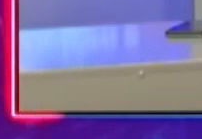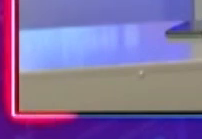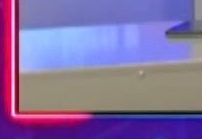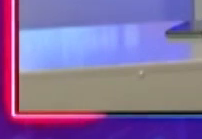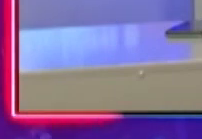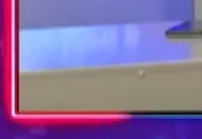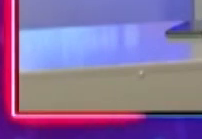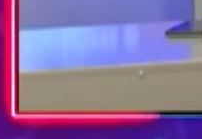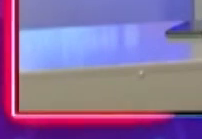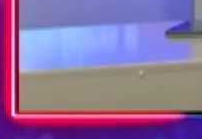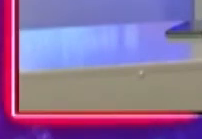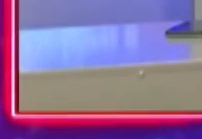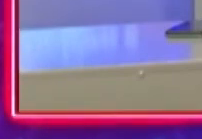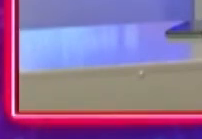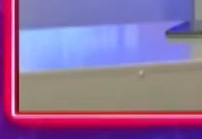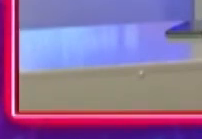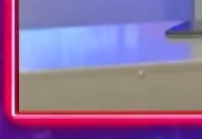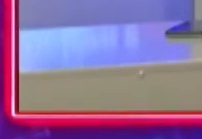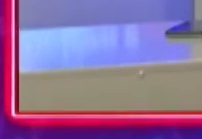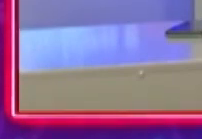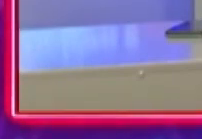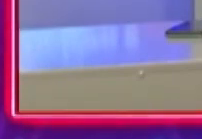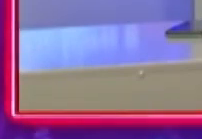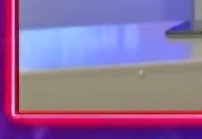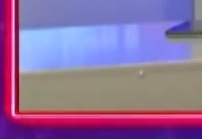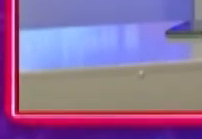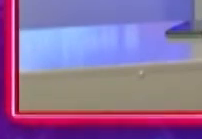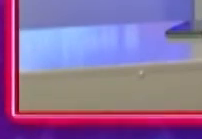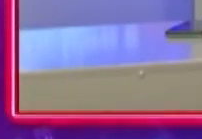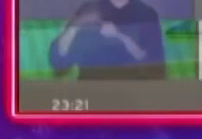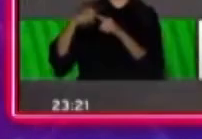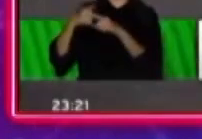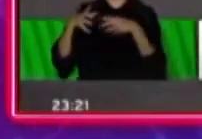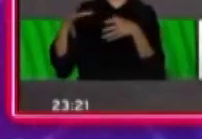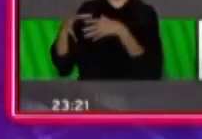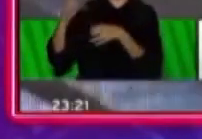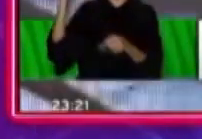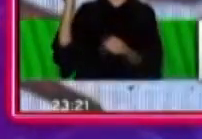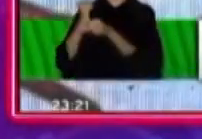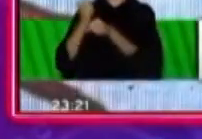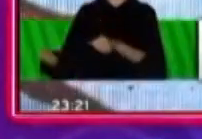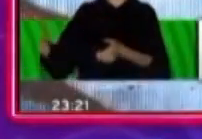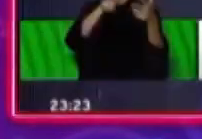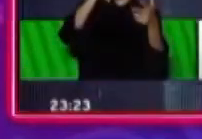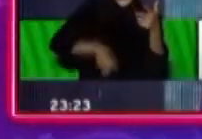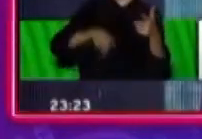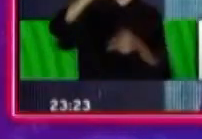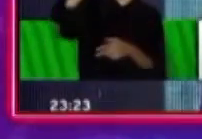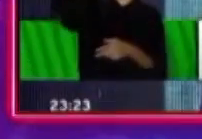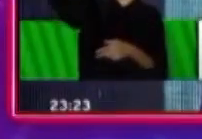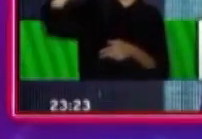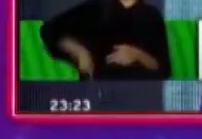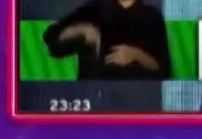¿no? Sí, la verdad es que casi hoy es ineludible, ¿no? Es parte sí. de la evolución